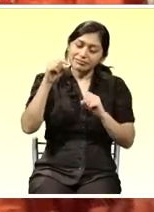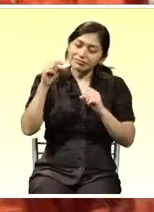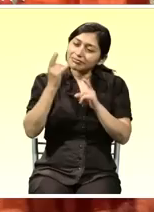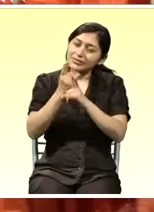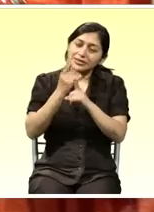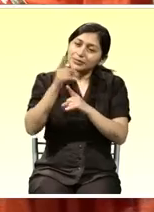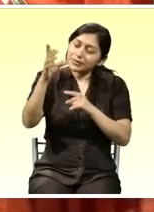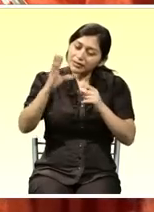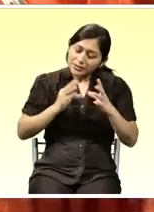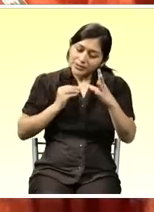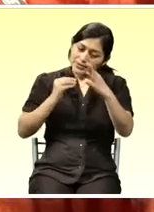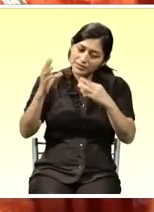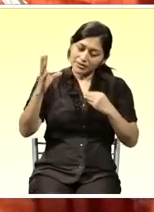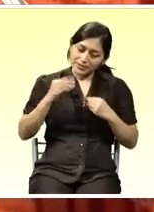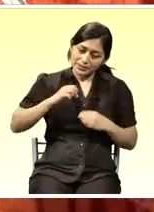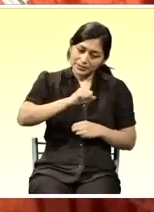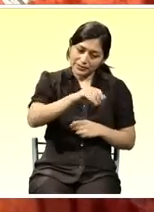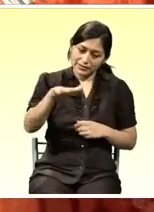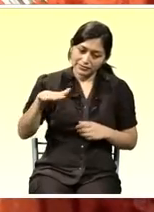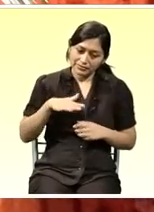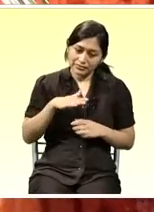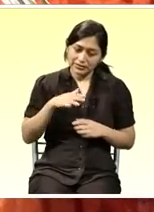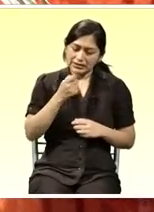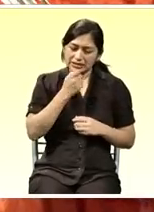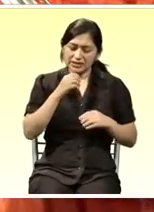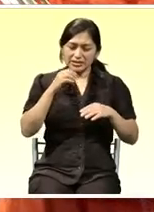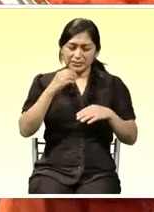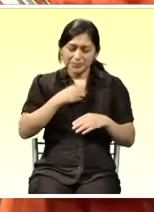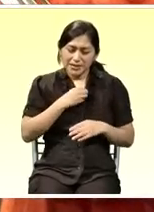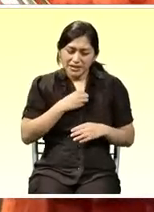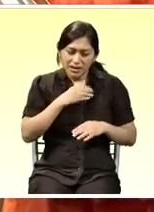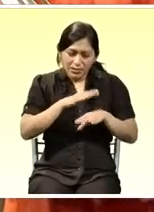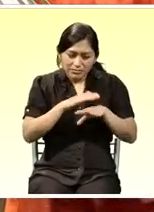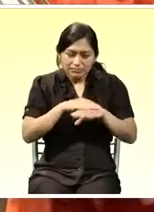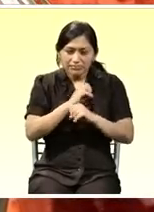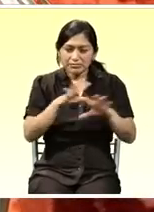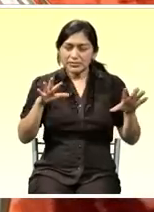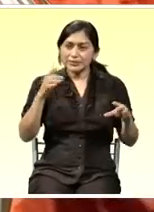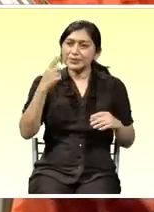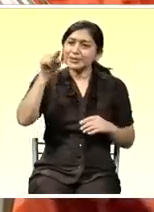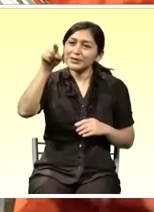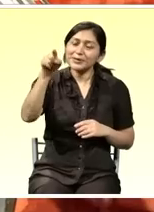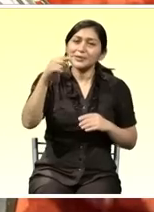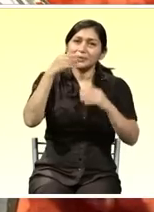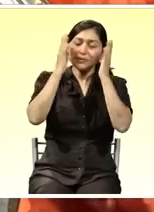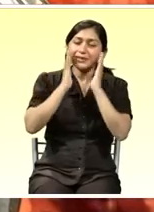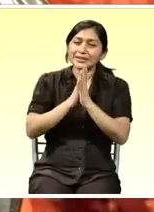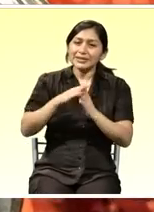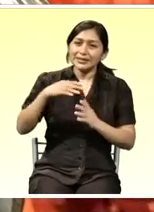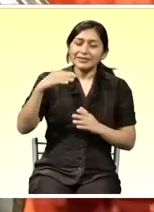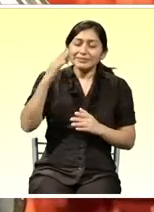su remedio. Si son nuestras culpas muchas en extremo, tus misericordias son más con